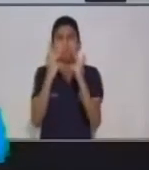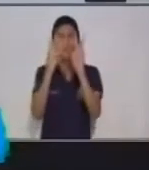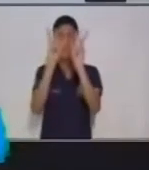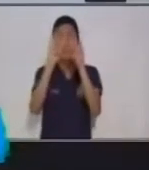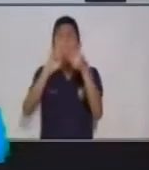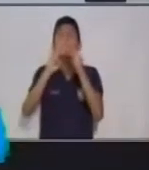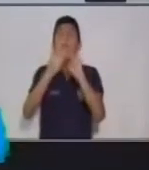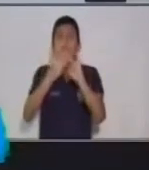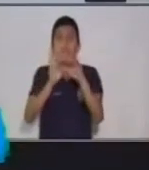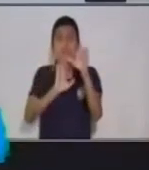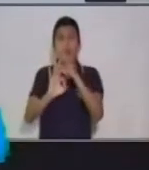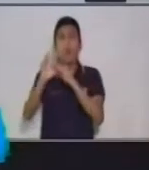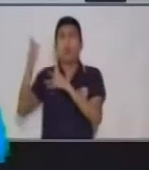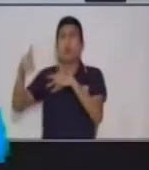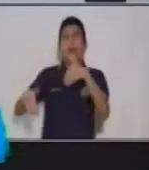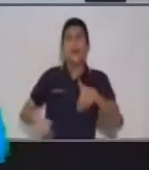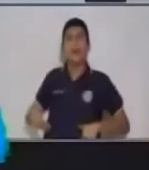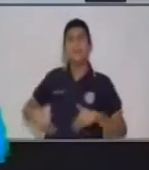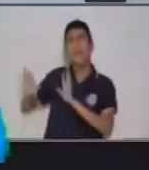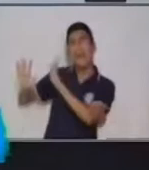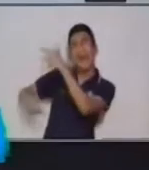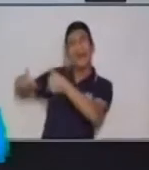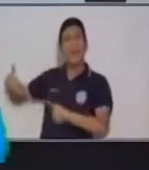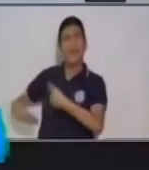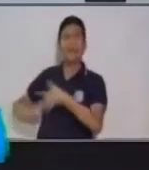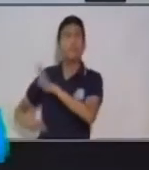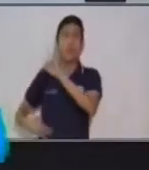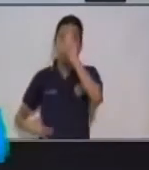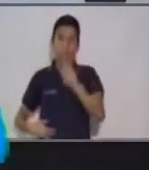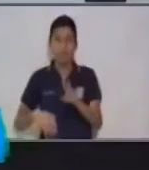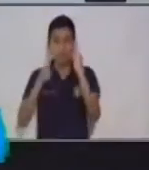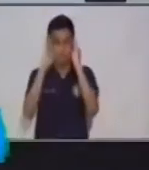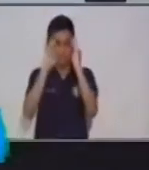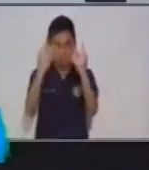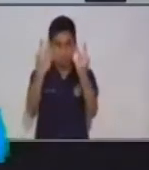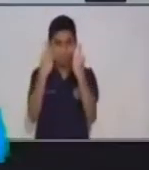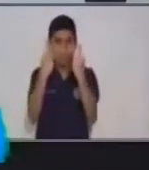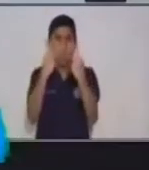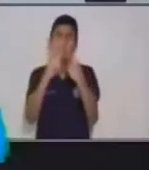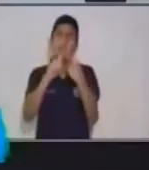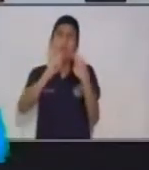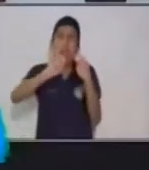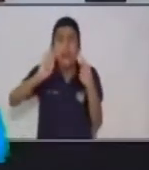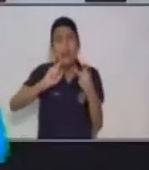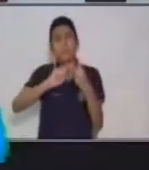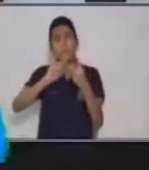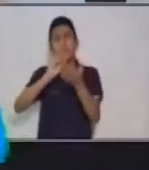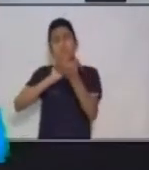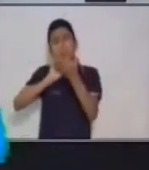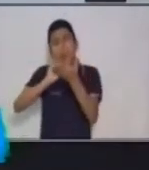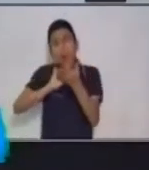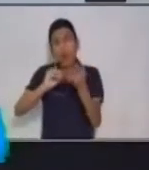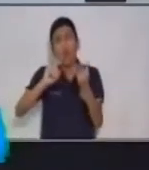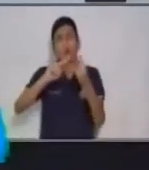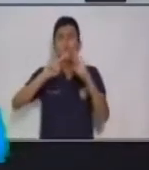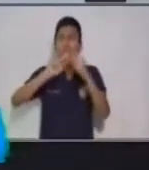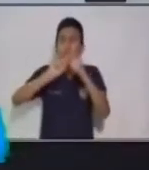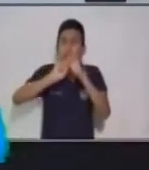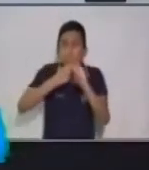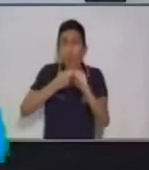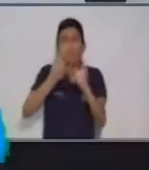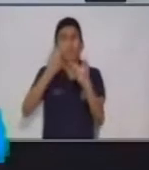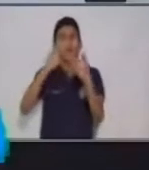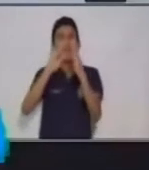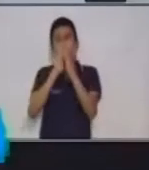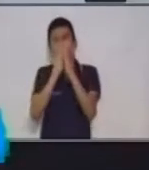área de matemática. Debes de también tener tu lapicero, tu lápiz, tu borrador, tus sacapuntas, tu cuaderno, tus hojas, en fin, todo